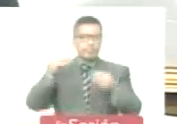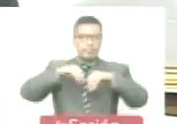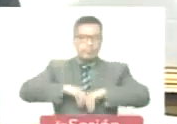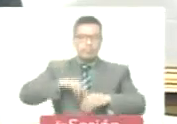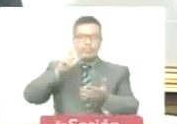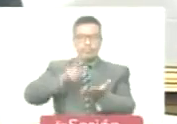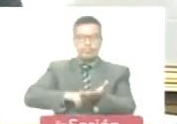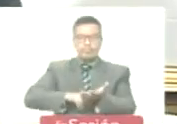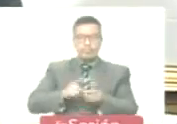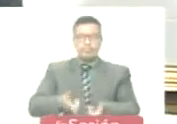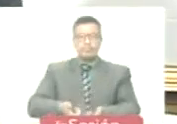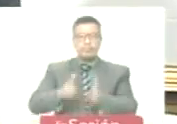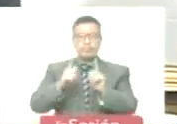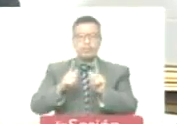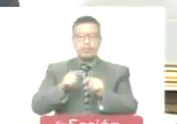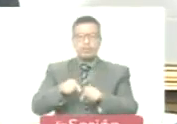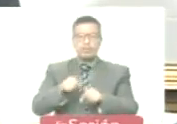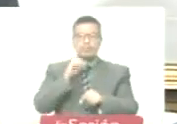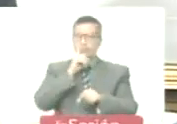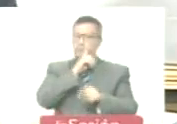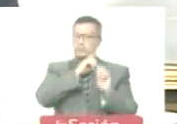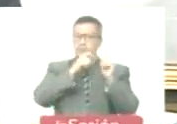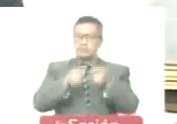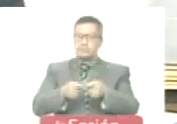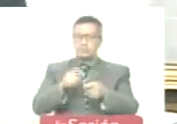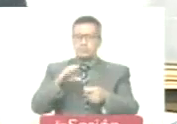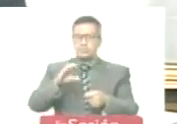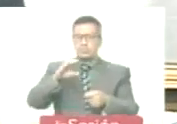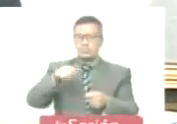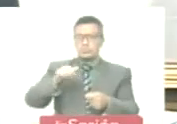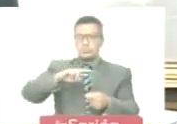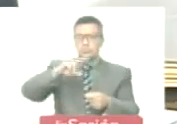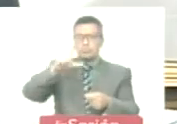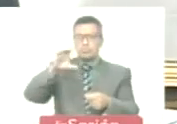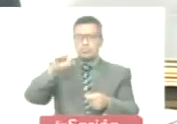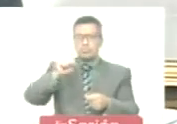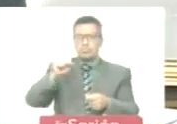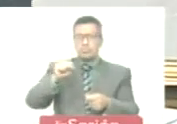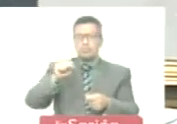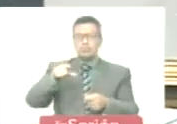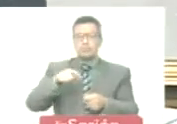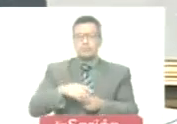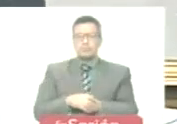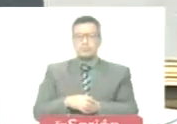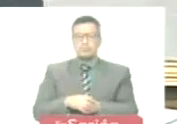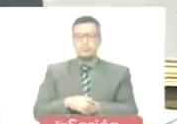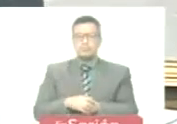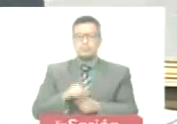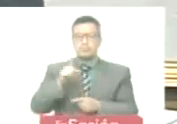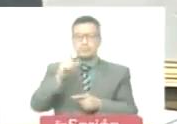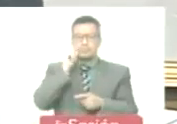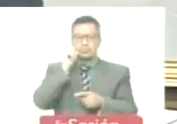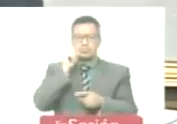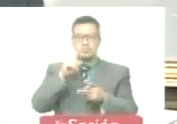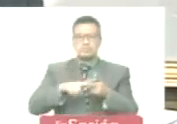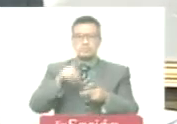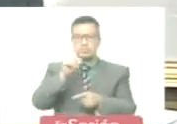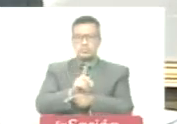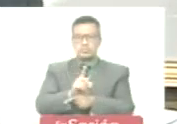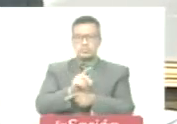aprobar la autorización para el nombramiento del ciudadano Carlos José Mata Figueroa, uno de los